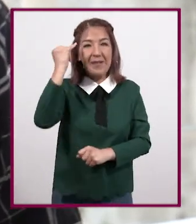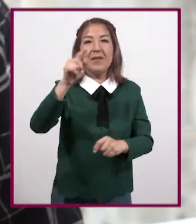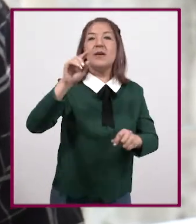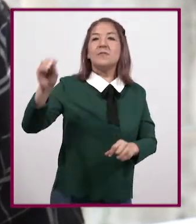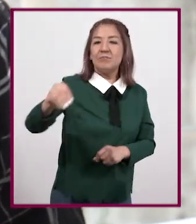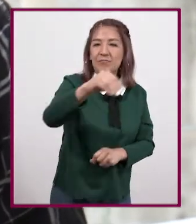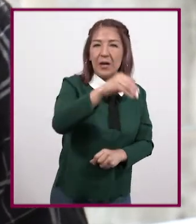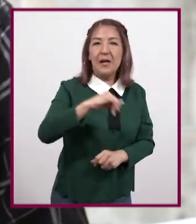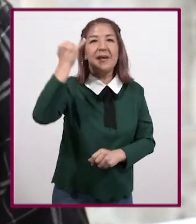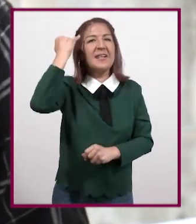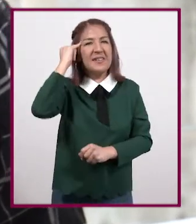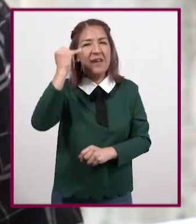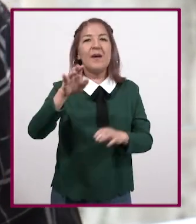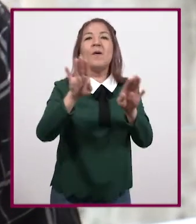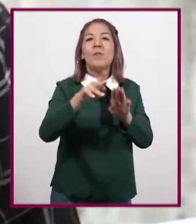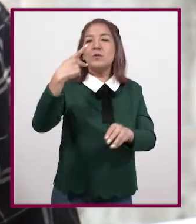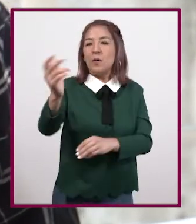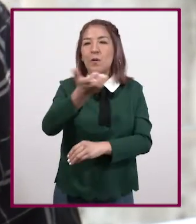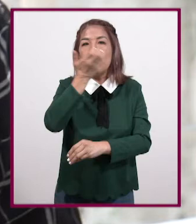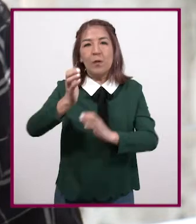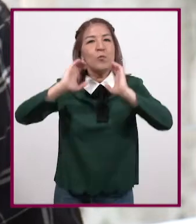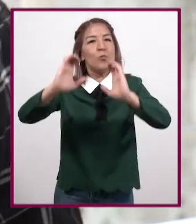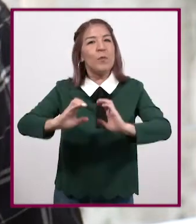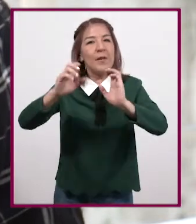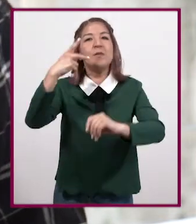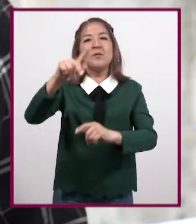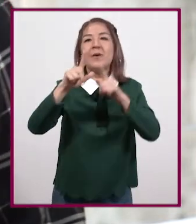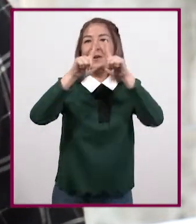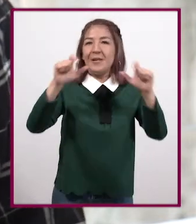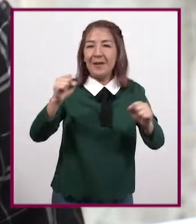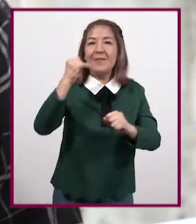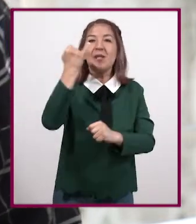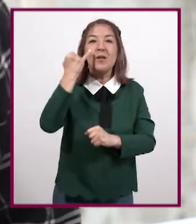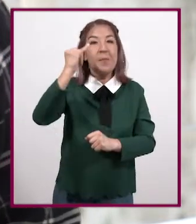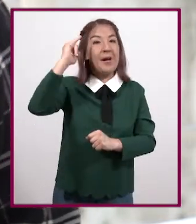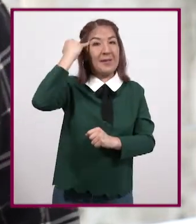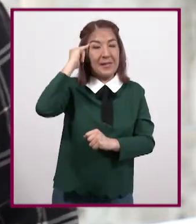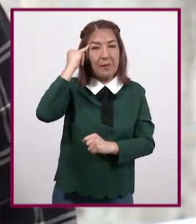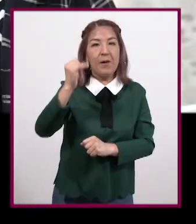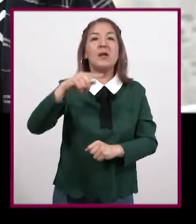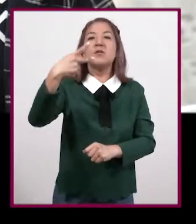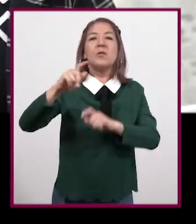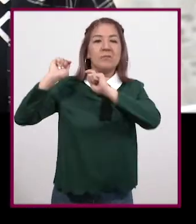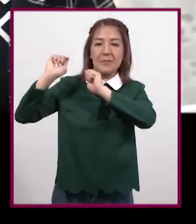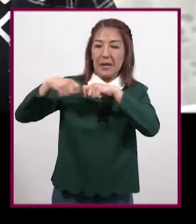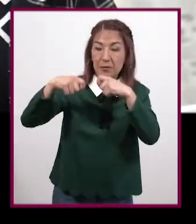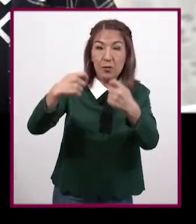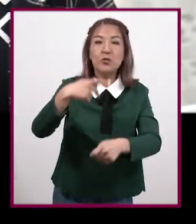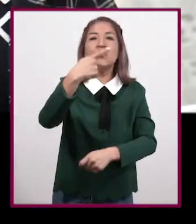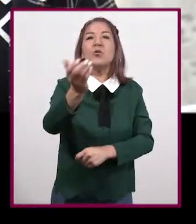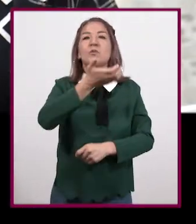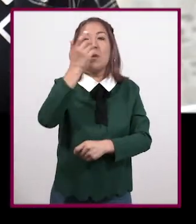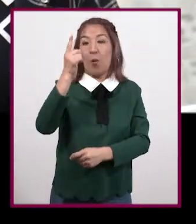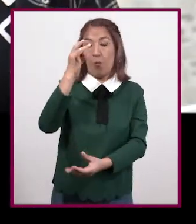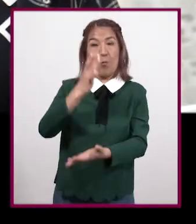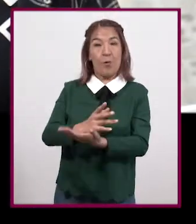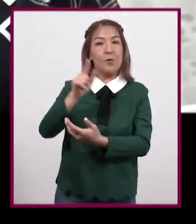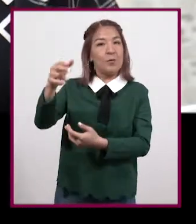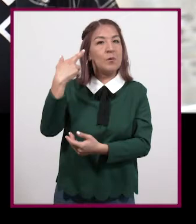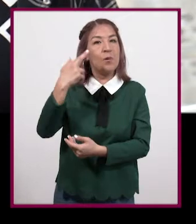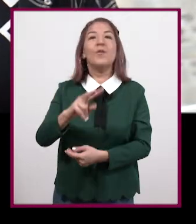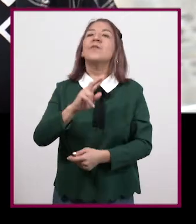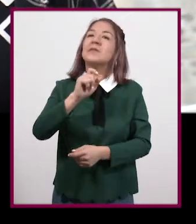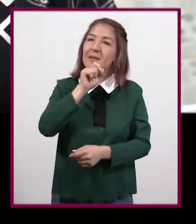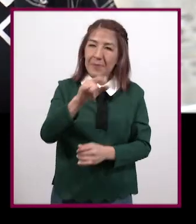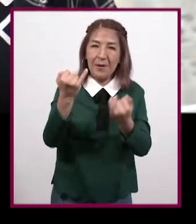se habla en el lugar, la conservación y preservación de esa lengua. Tradiciones orales también es muy importante, no solamente es como el sonido natural,